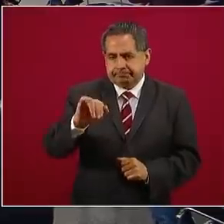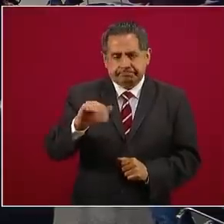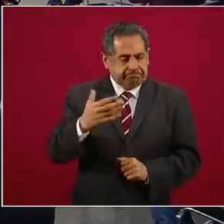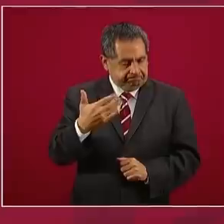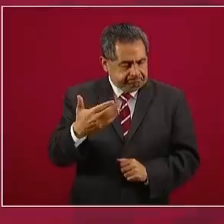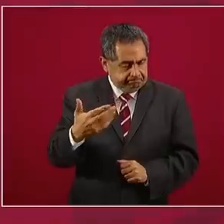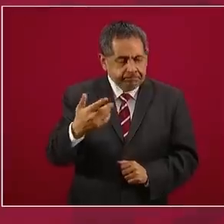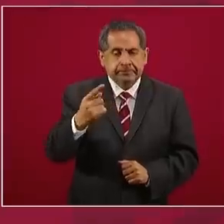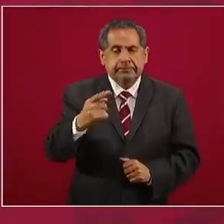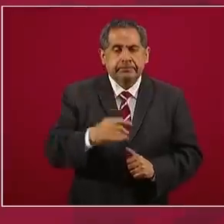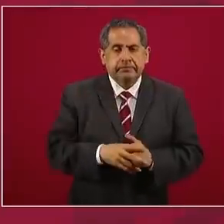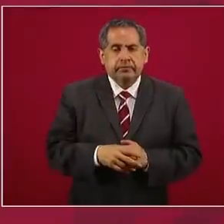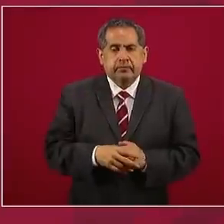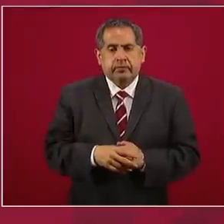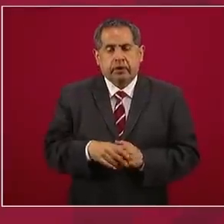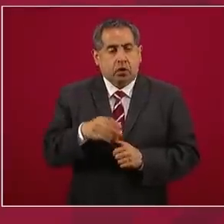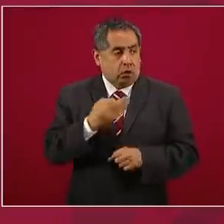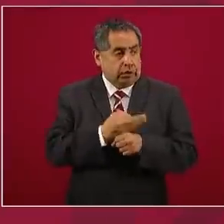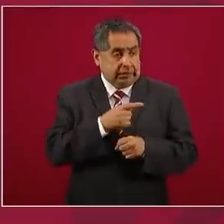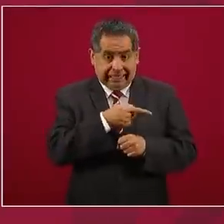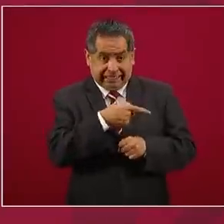a reforzar